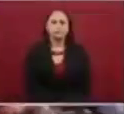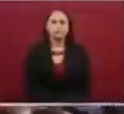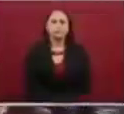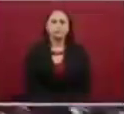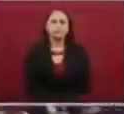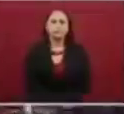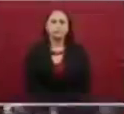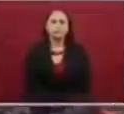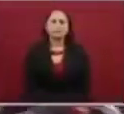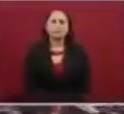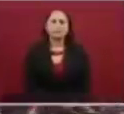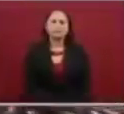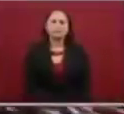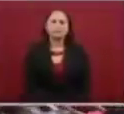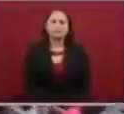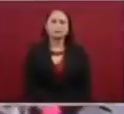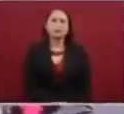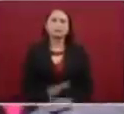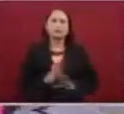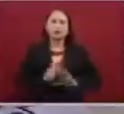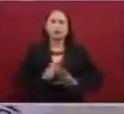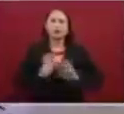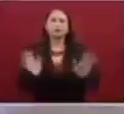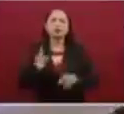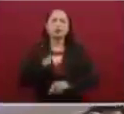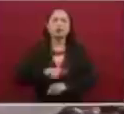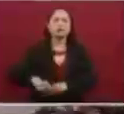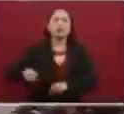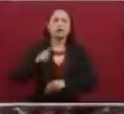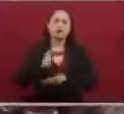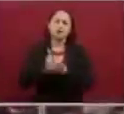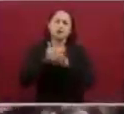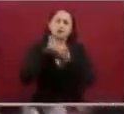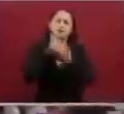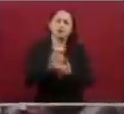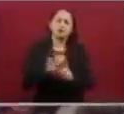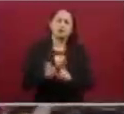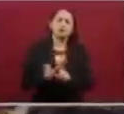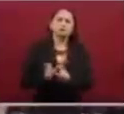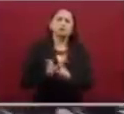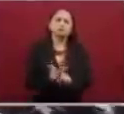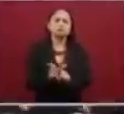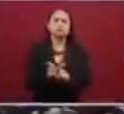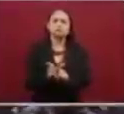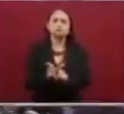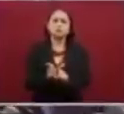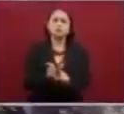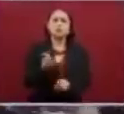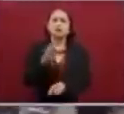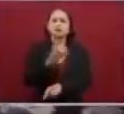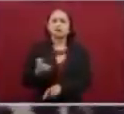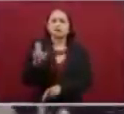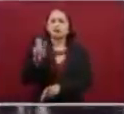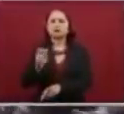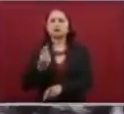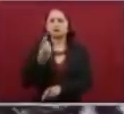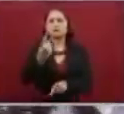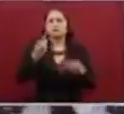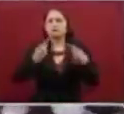Se está brindando protección a 321